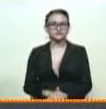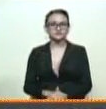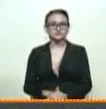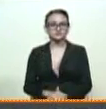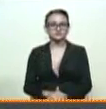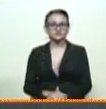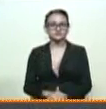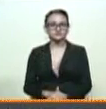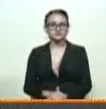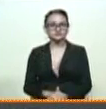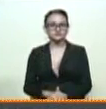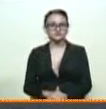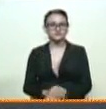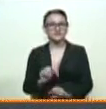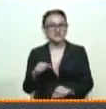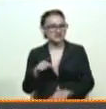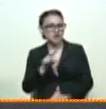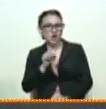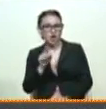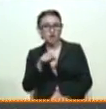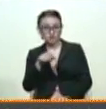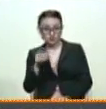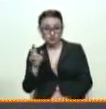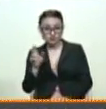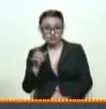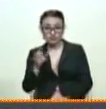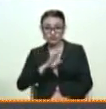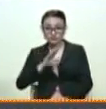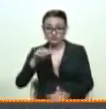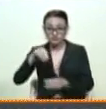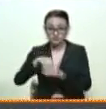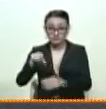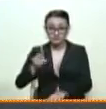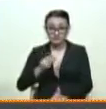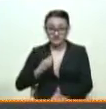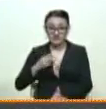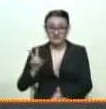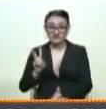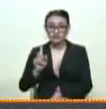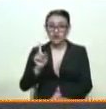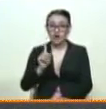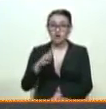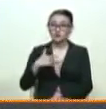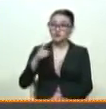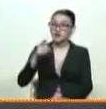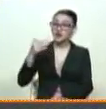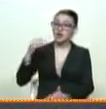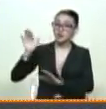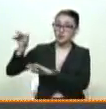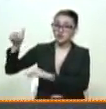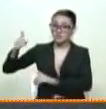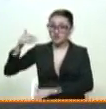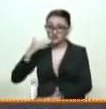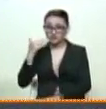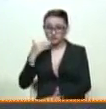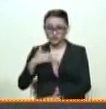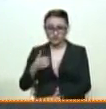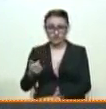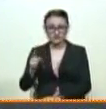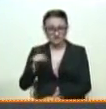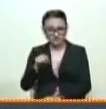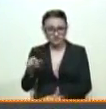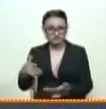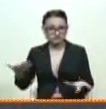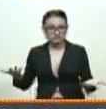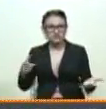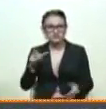¿Es o no es? ¿Eres venezolano? ¿Eres patriota o eres pro-yanqui o piti-yanqui?